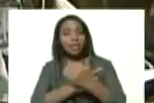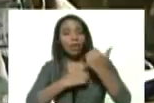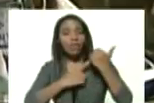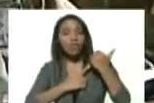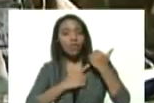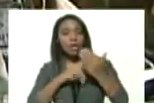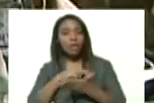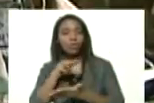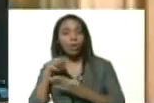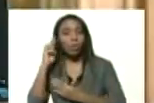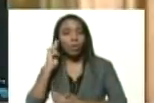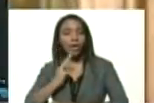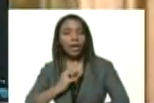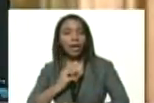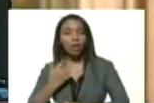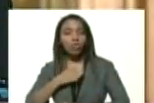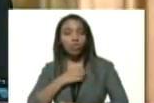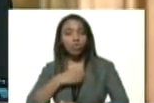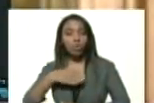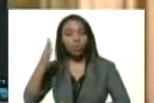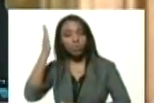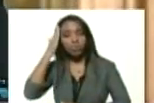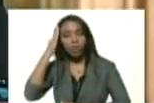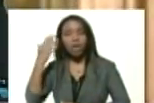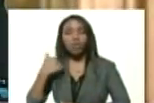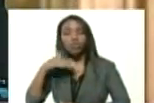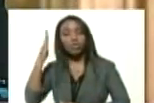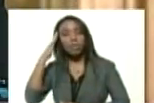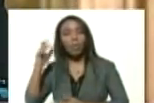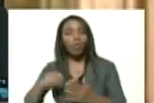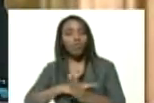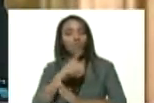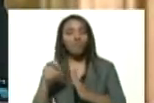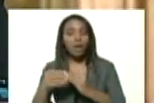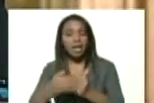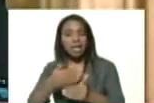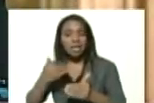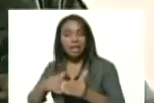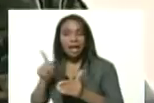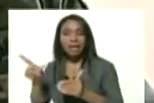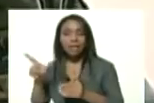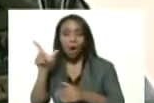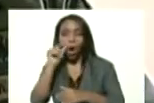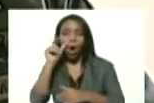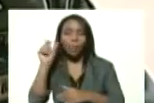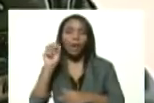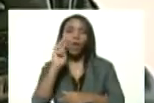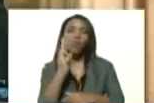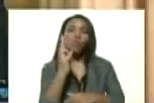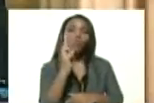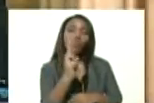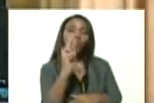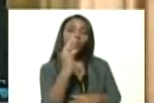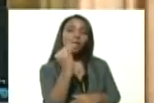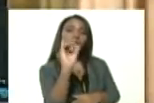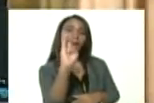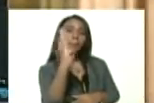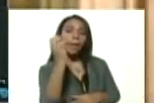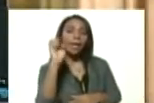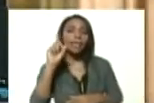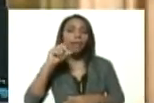oído nos enteramos de todo y detrás de esto alvaro uribe velez detrás de esto iván